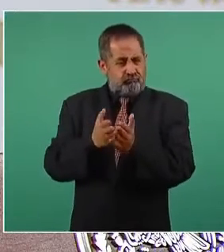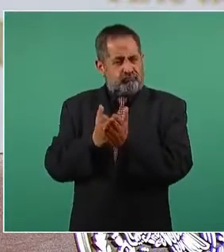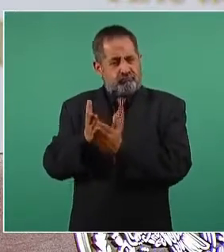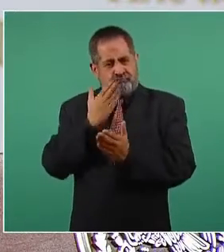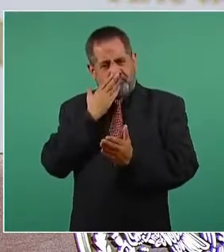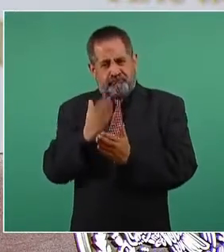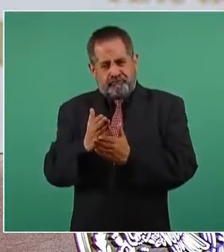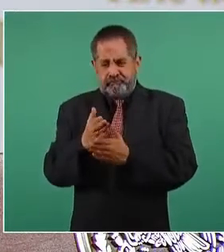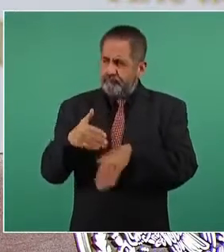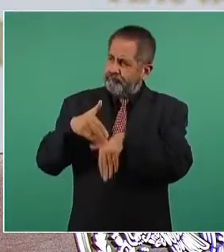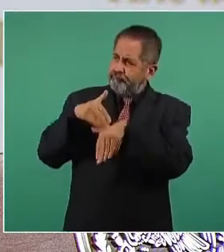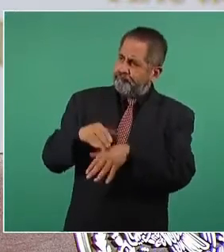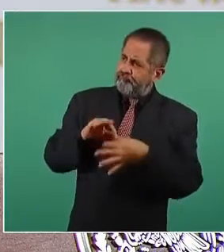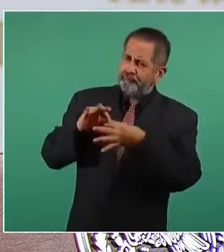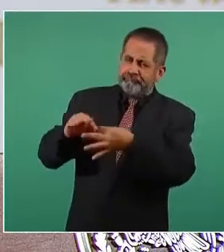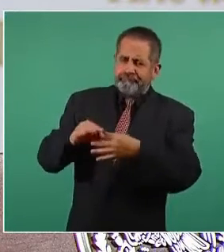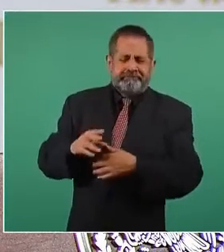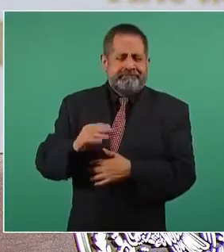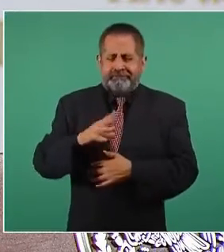con lealtad.